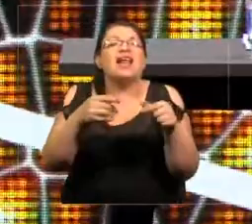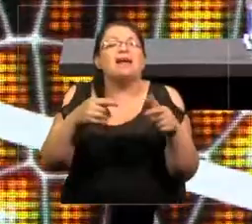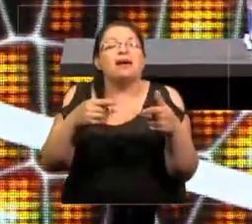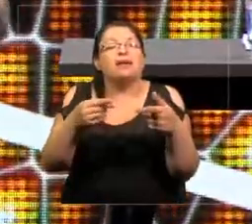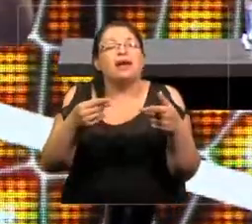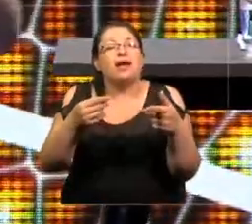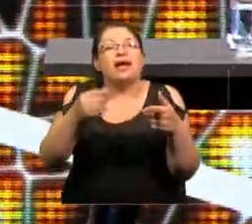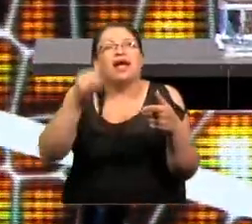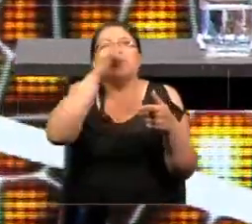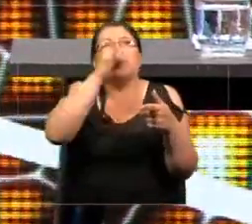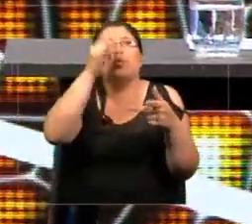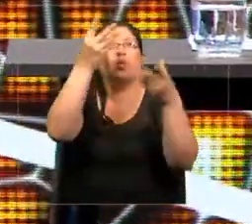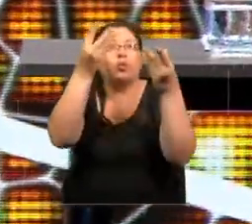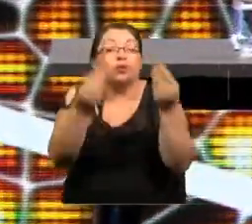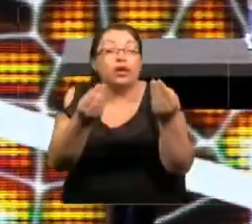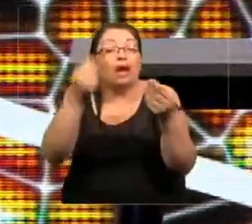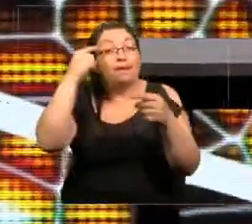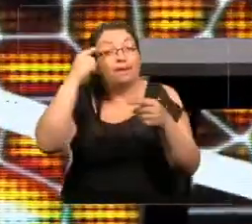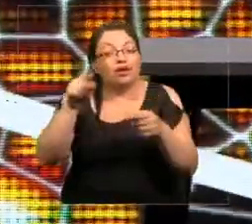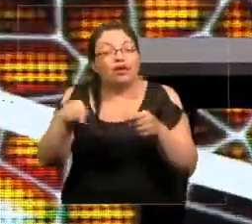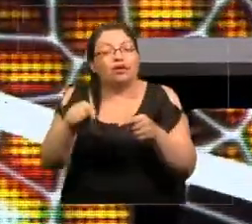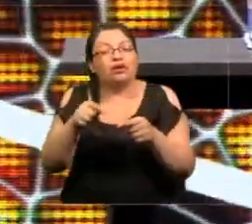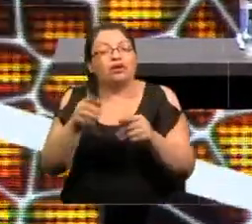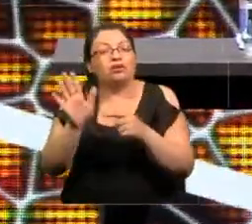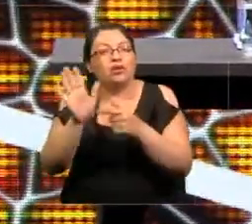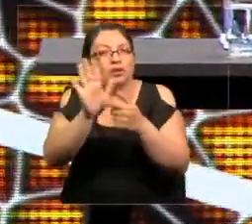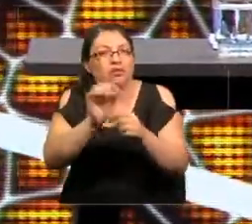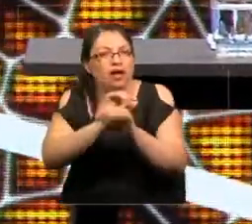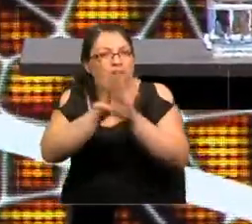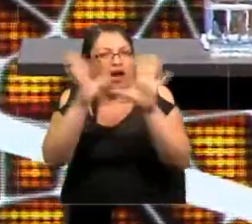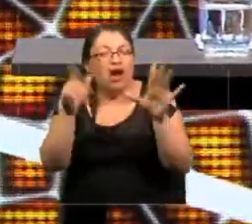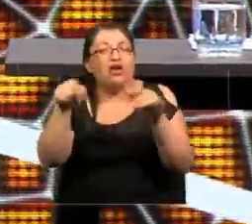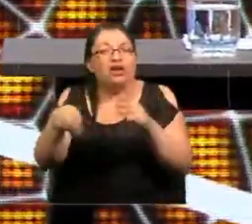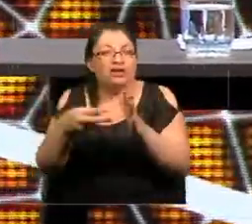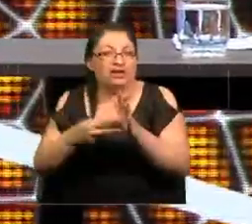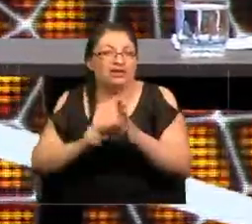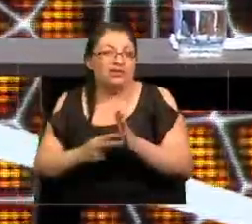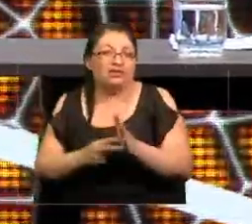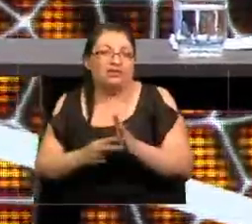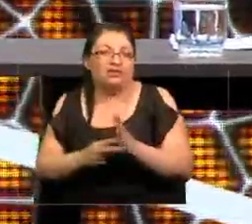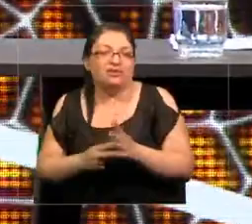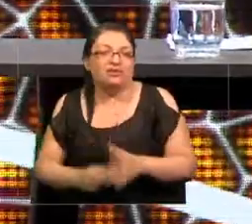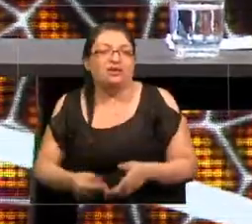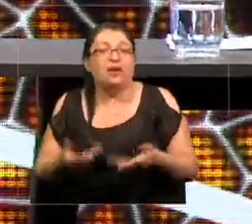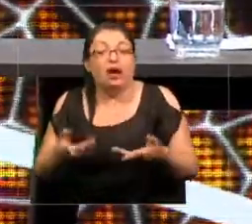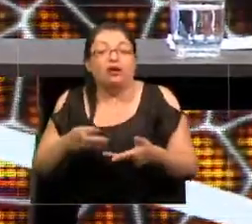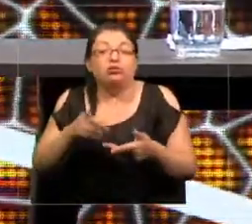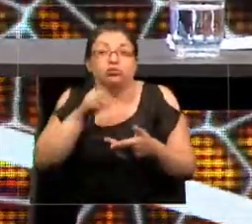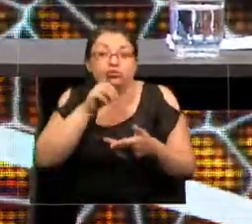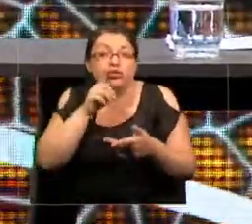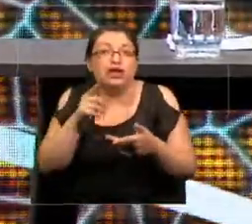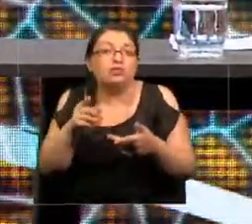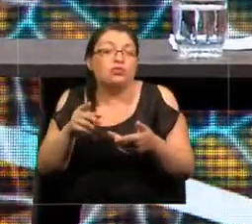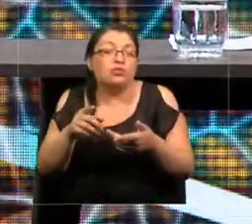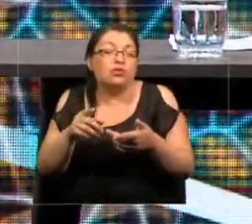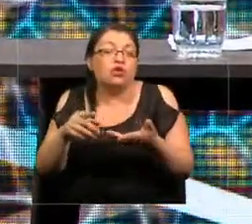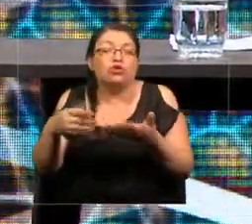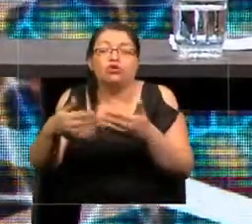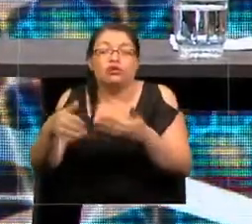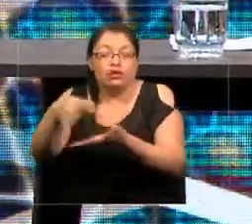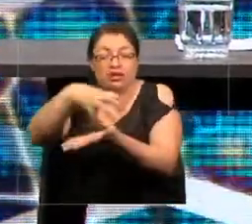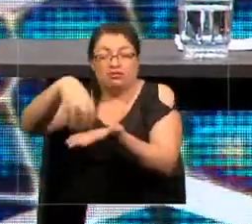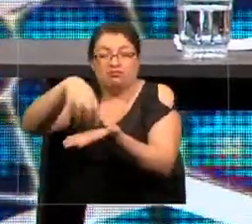pero esto es un claro reflejo de esta crisis y ahora se generaliza en las